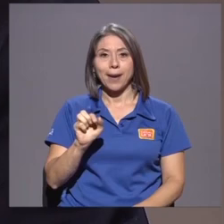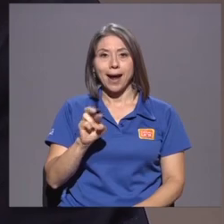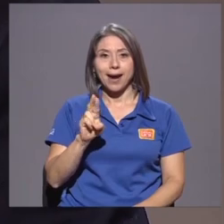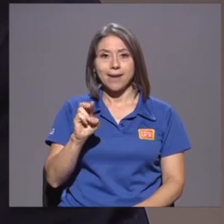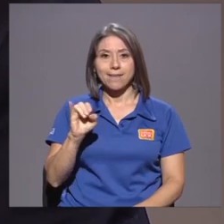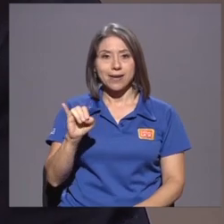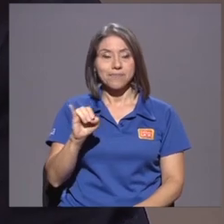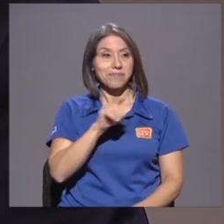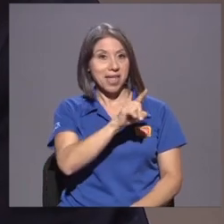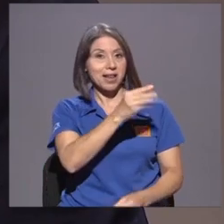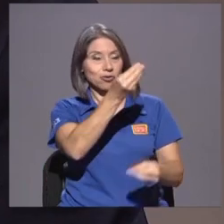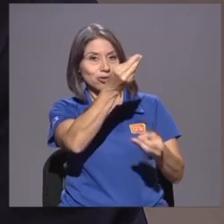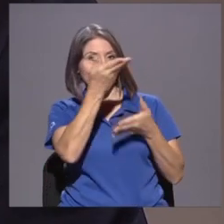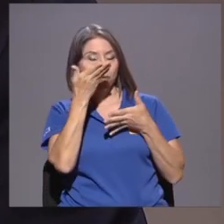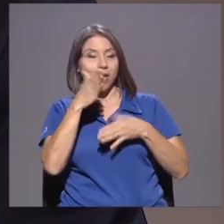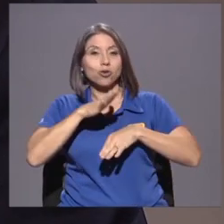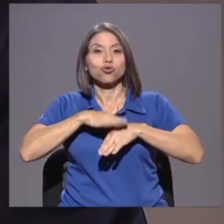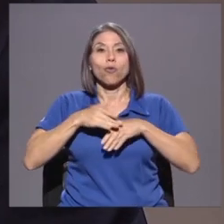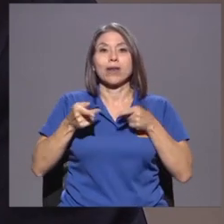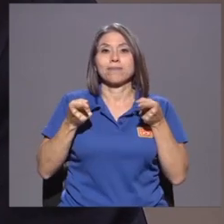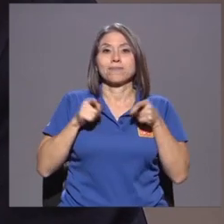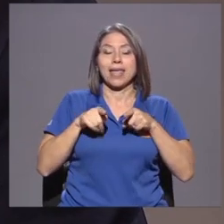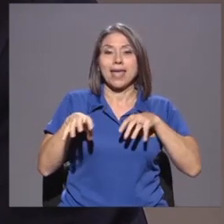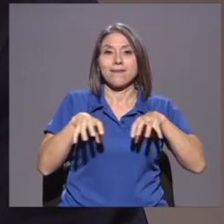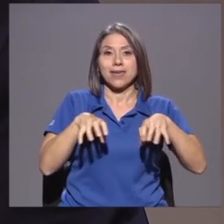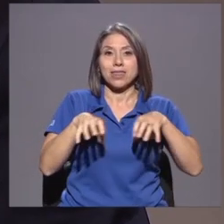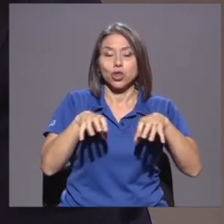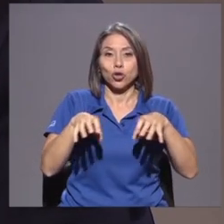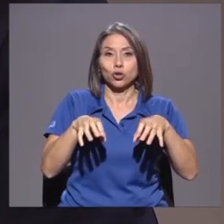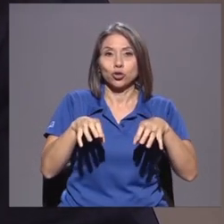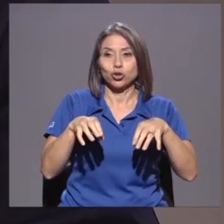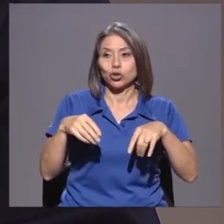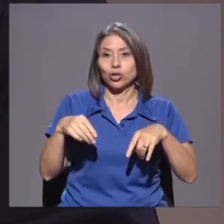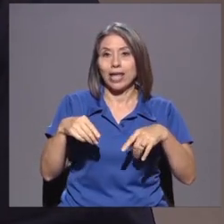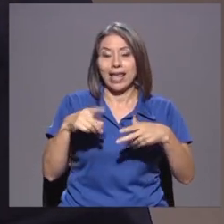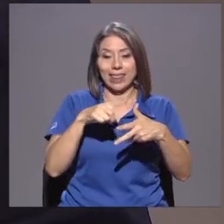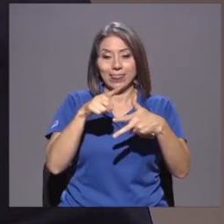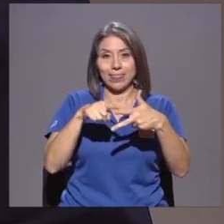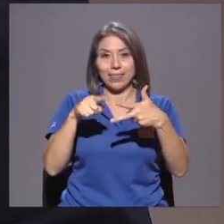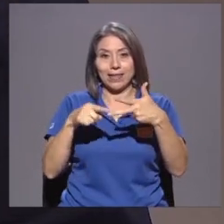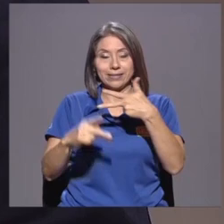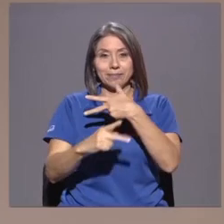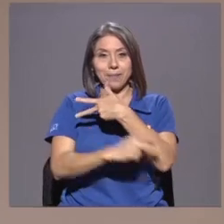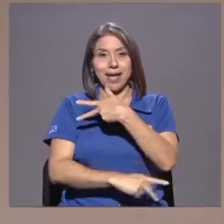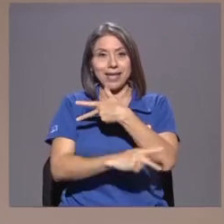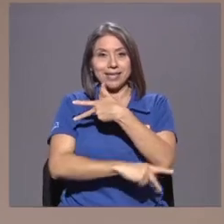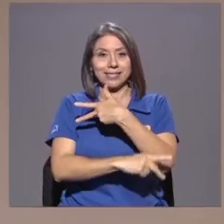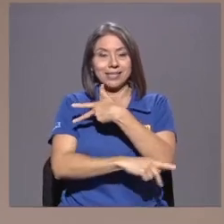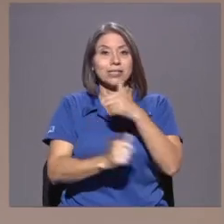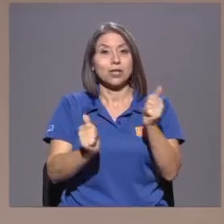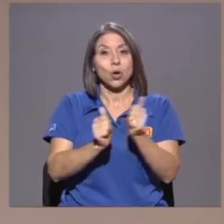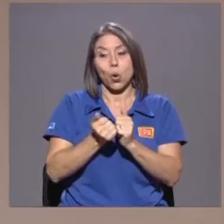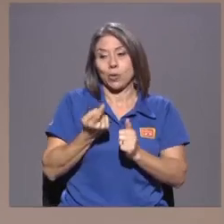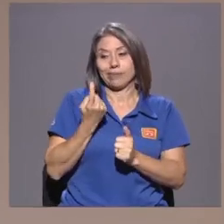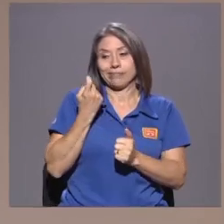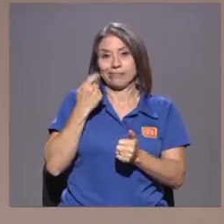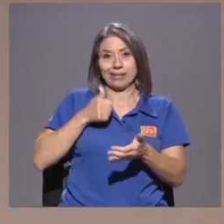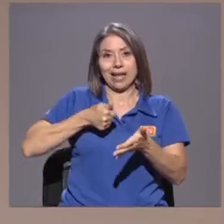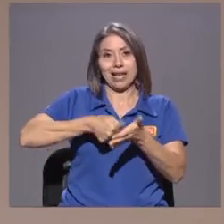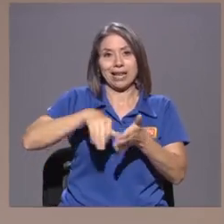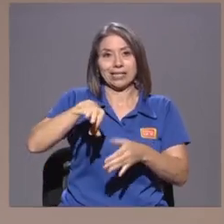informado de los eventos en estos tres países con elecciones recientes